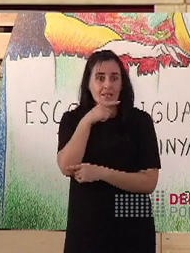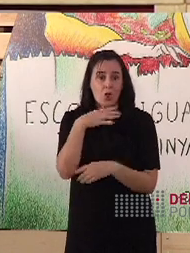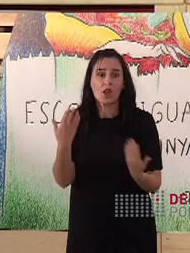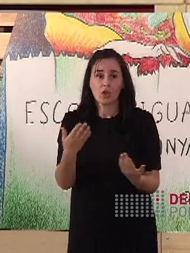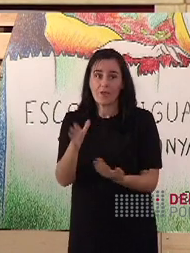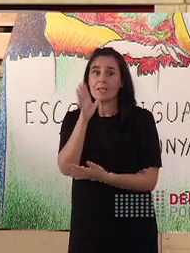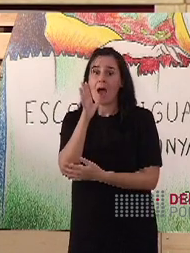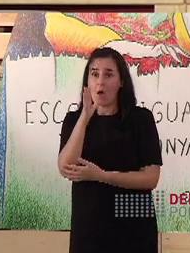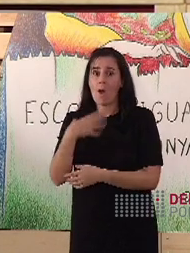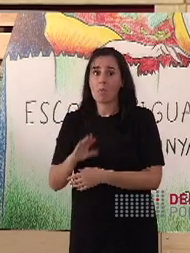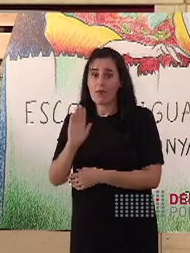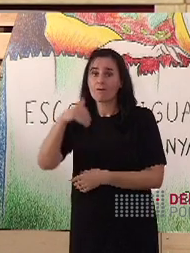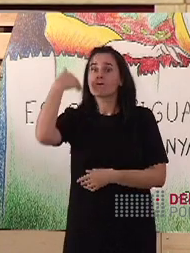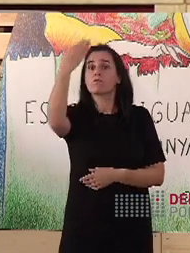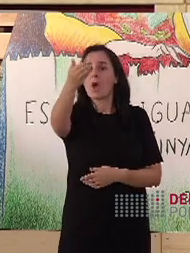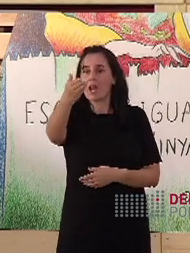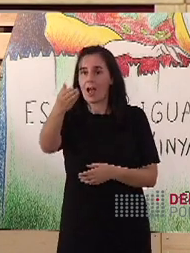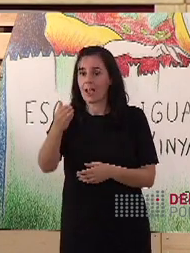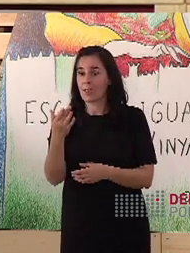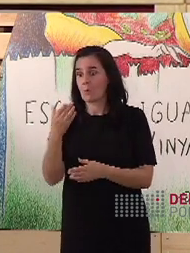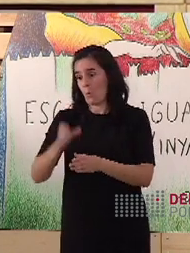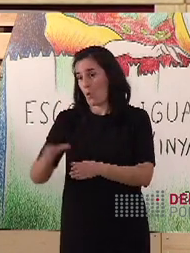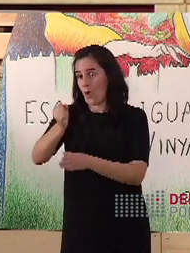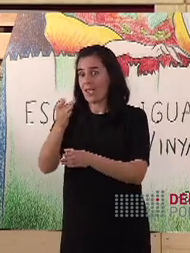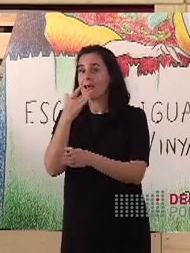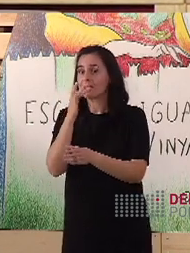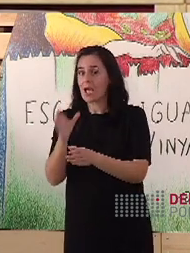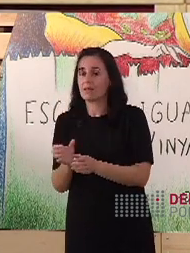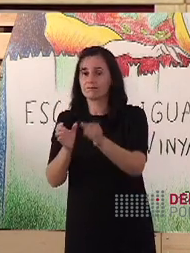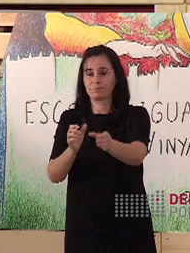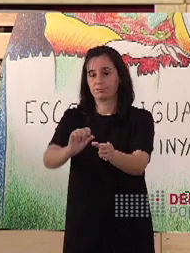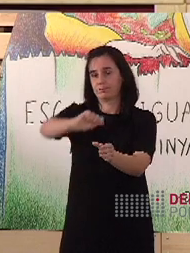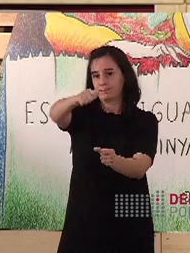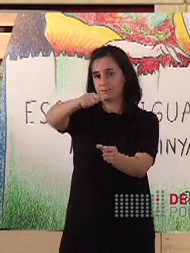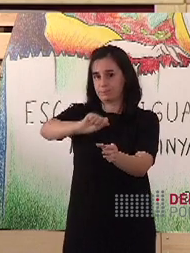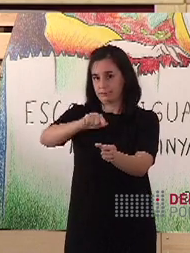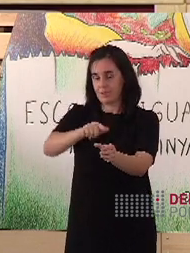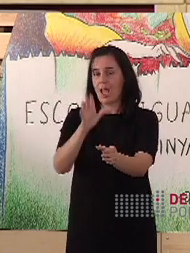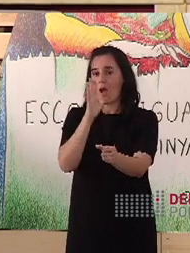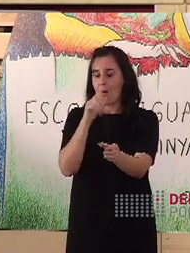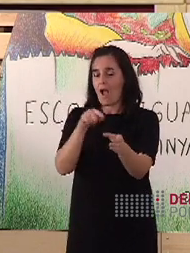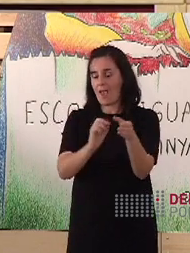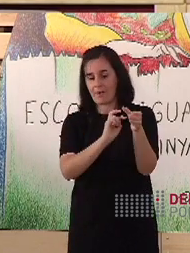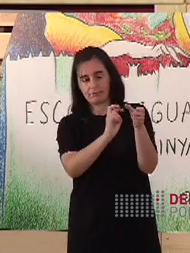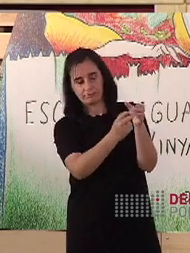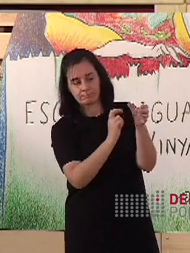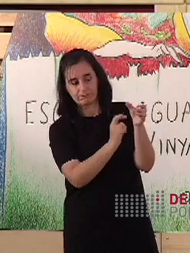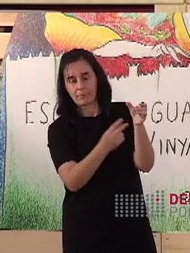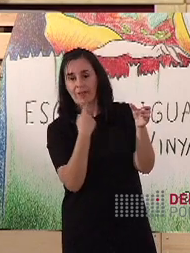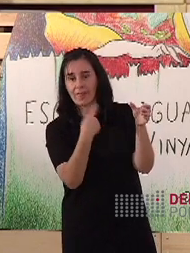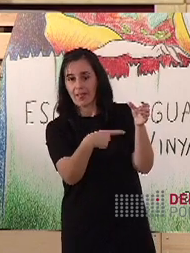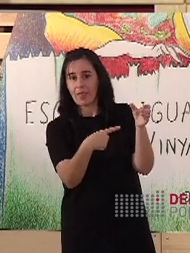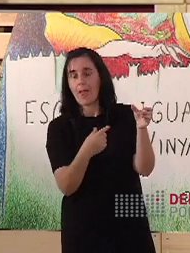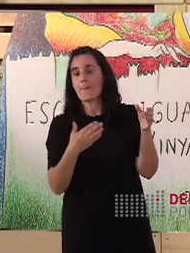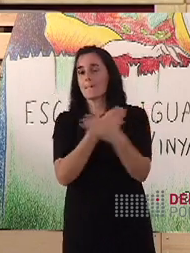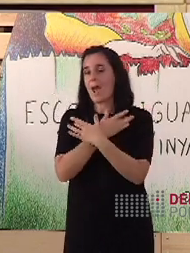fora nestas botellas de cristal que poñen María Viñals, Escola de Igualdade. María Viñals foi unha